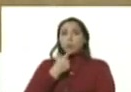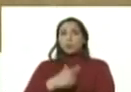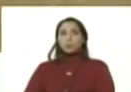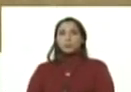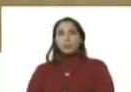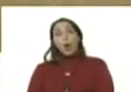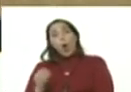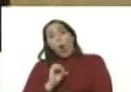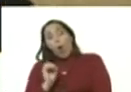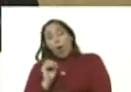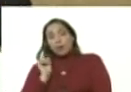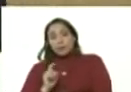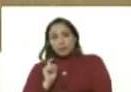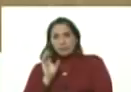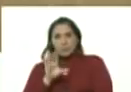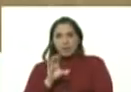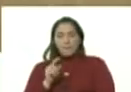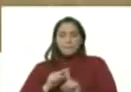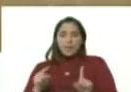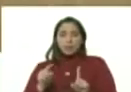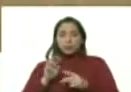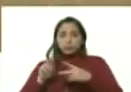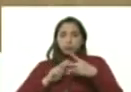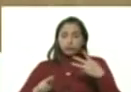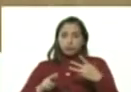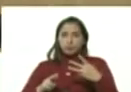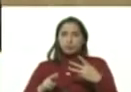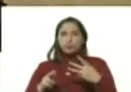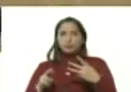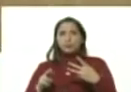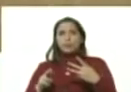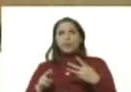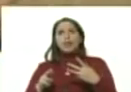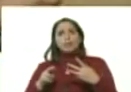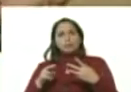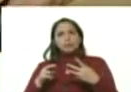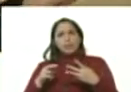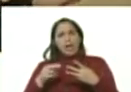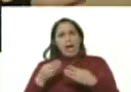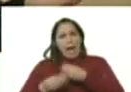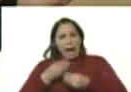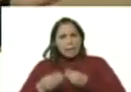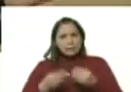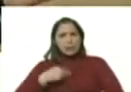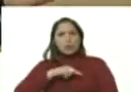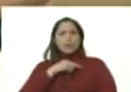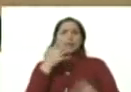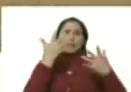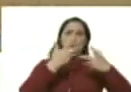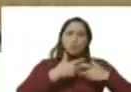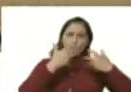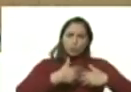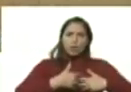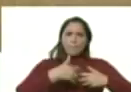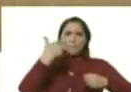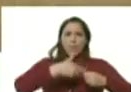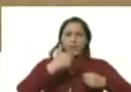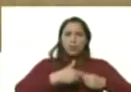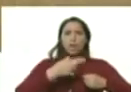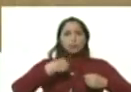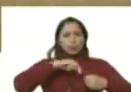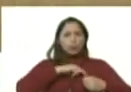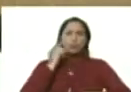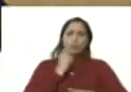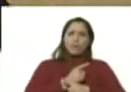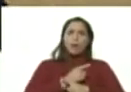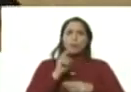se necesite en el país, bueno, los recursos que genera nuestra industria petrolera no podemos utilizarlos en el sistema financiero